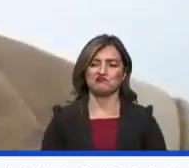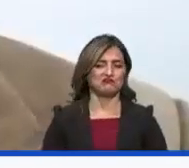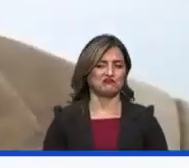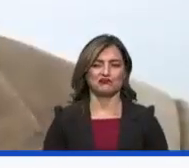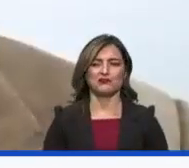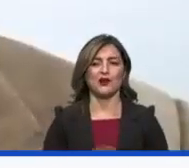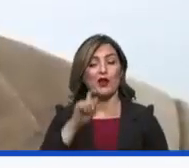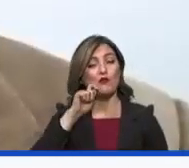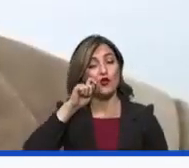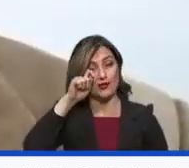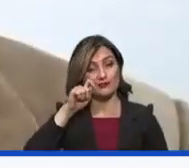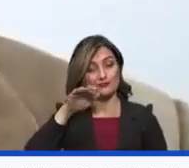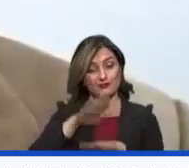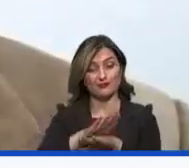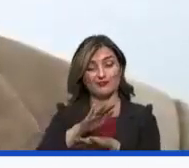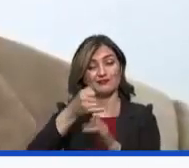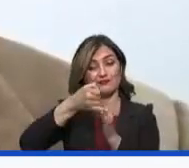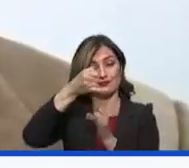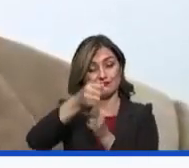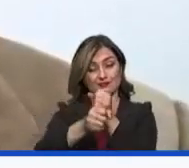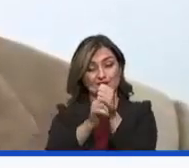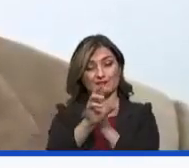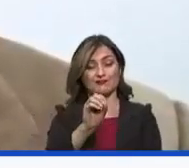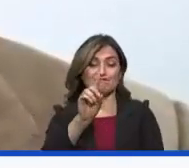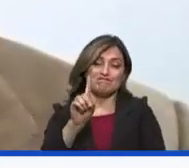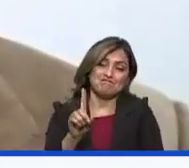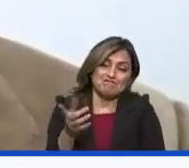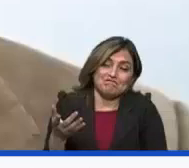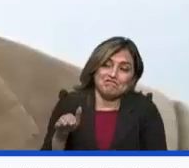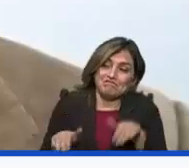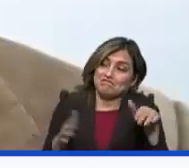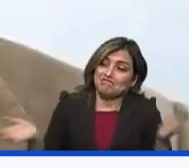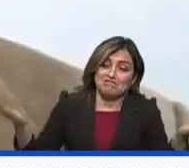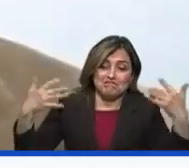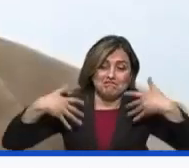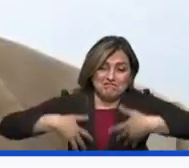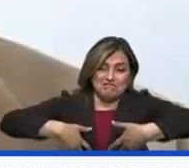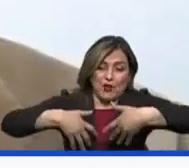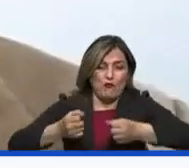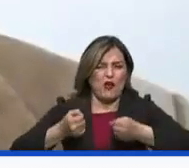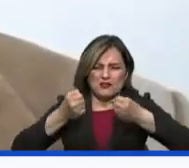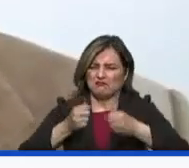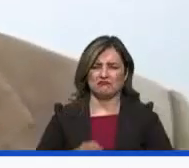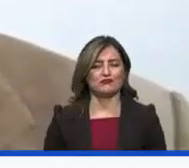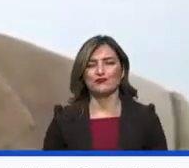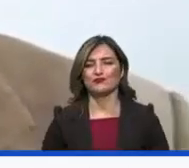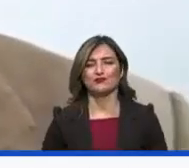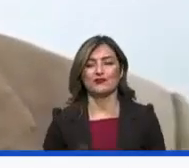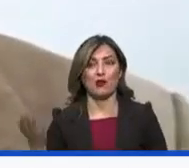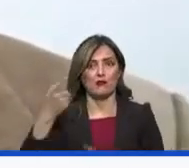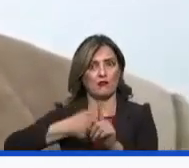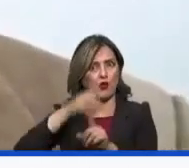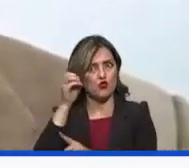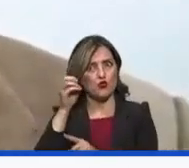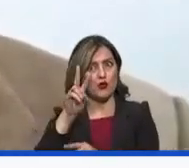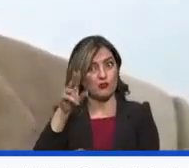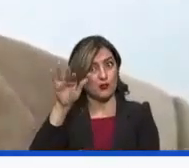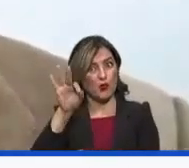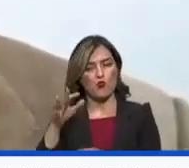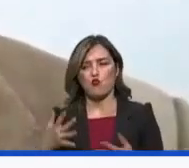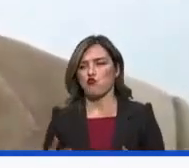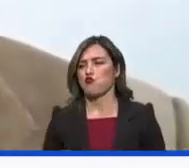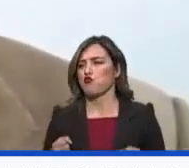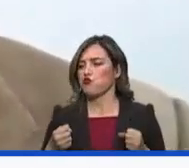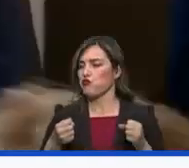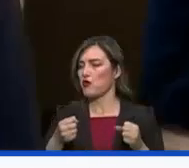las protestas convocadas a finales de 2021 hubieran tenido la misma fuerza que las de octubre de 2019, y vimos